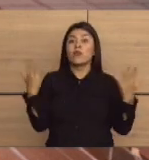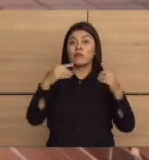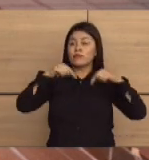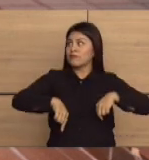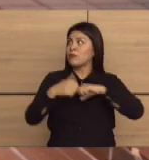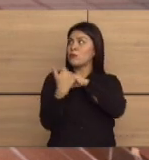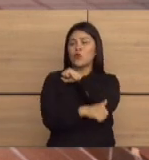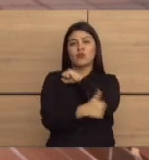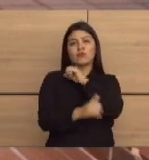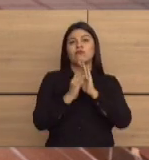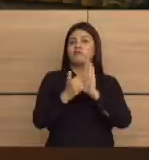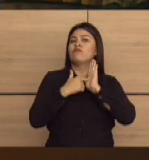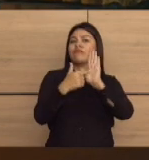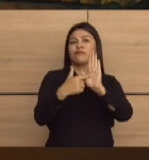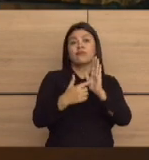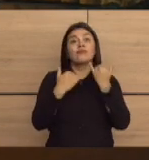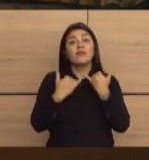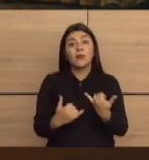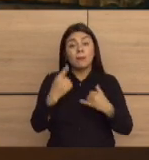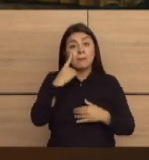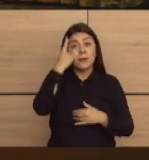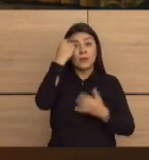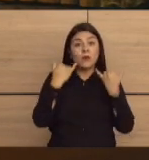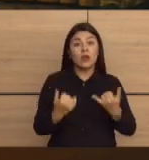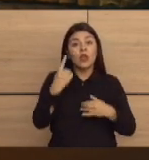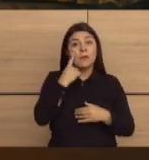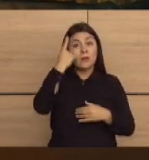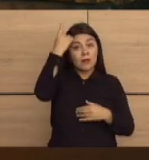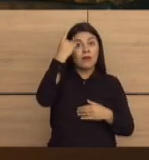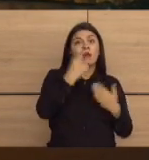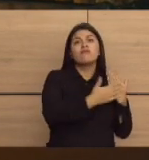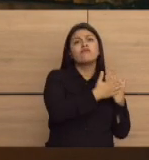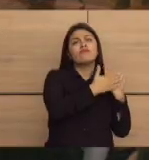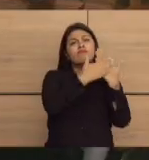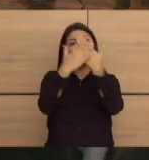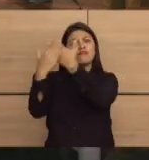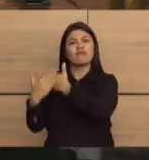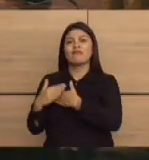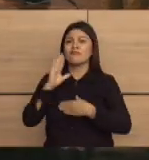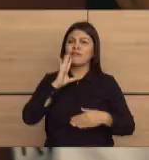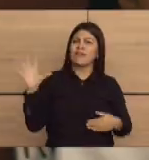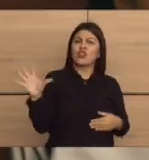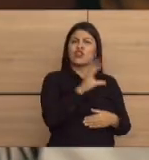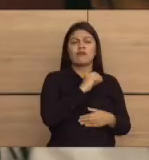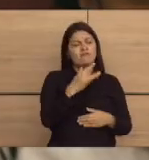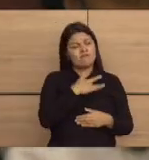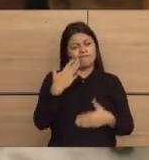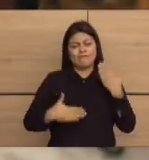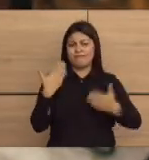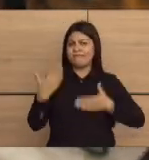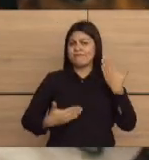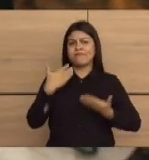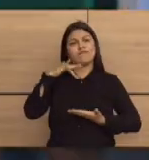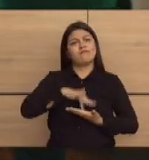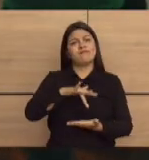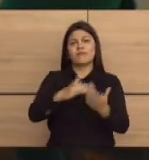Tunja, por primera vez nos invitaron a los sordos. Nosotros nos sentimos contentísimos de poder participar